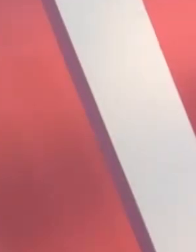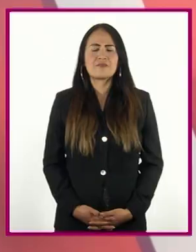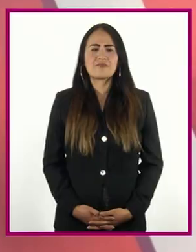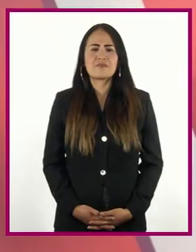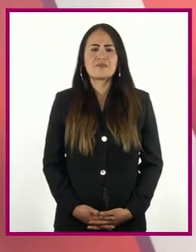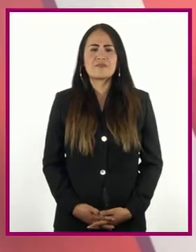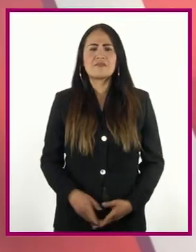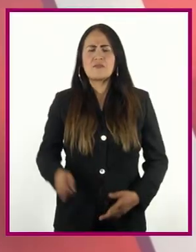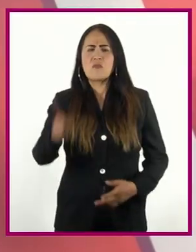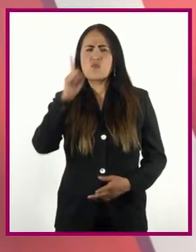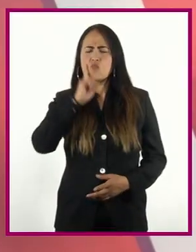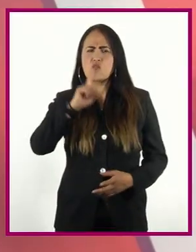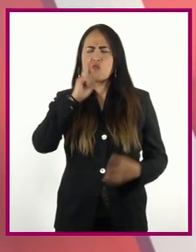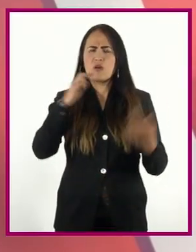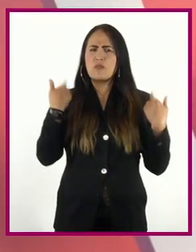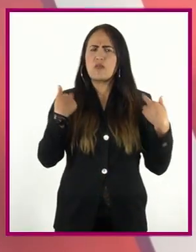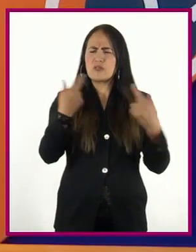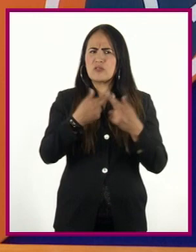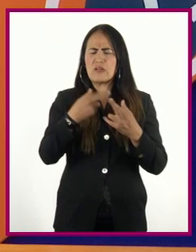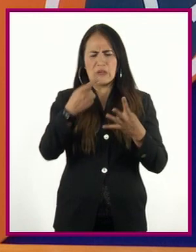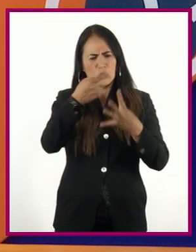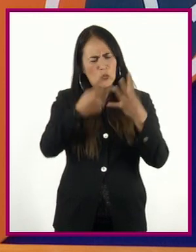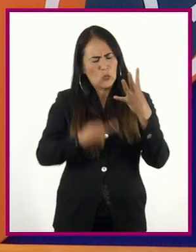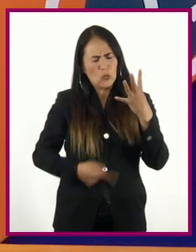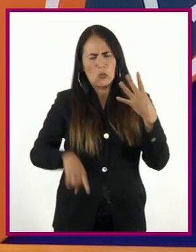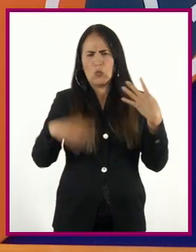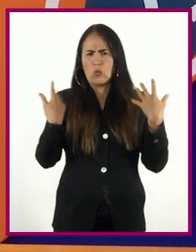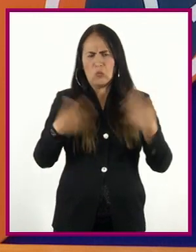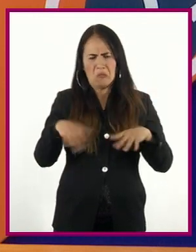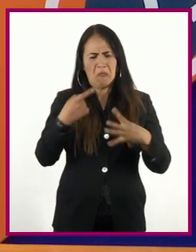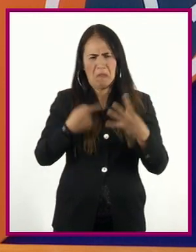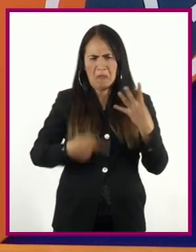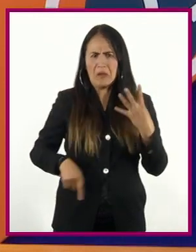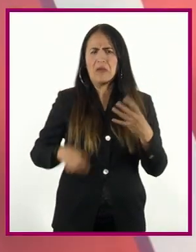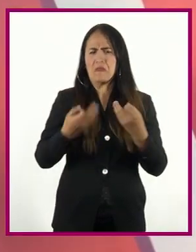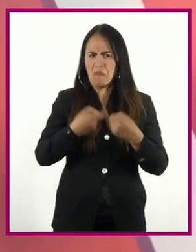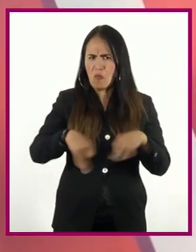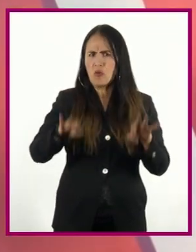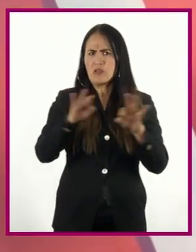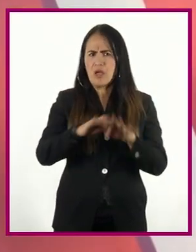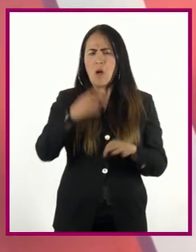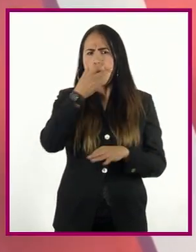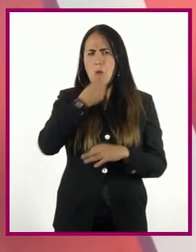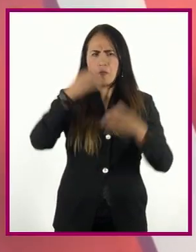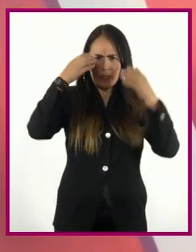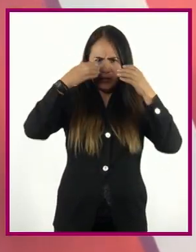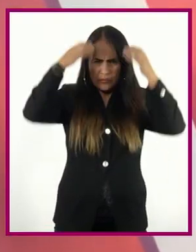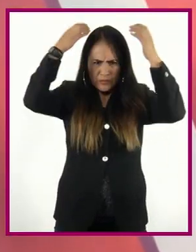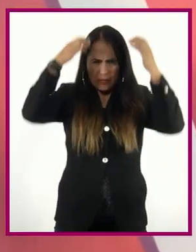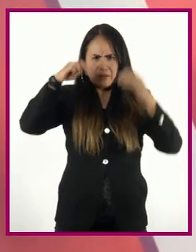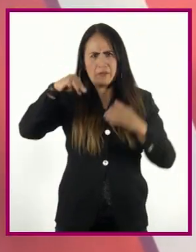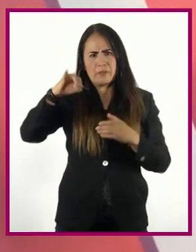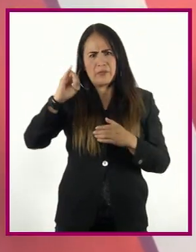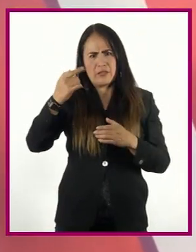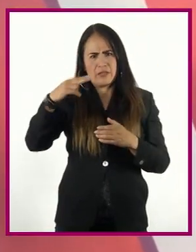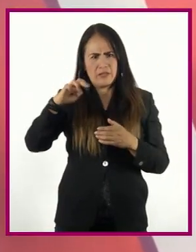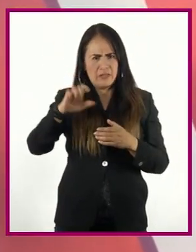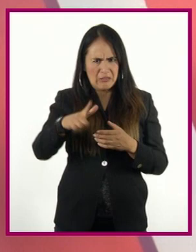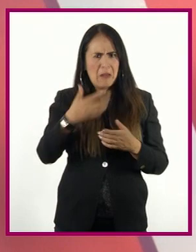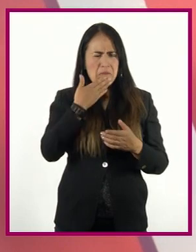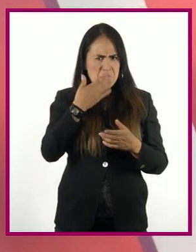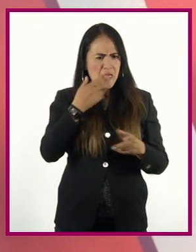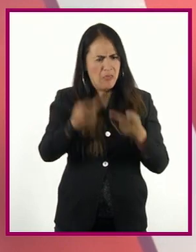Profesora, qué importantes observaciones. Qué bueno que el chef Miguel Ángel accedió a dar esta entrevista para hablar sobre